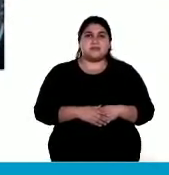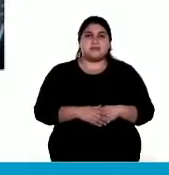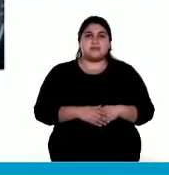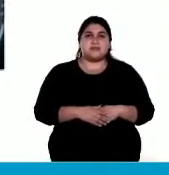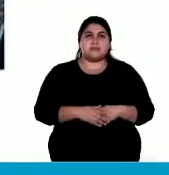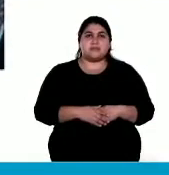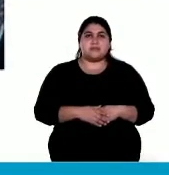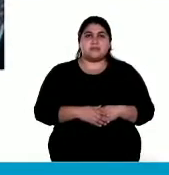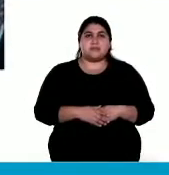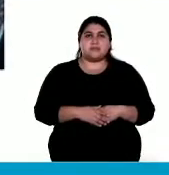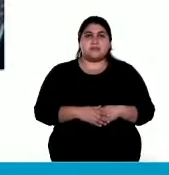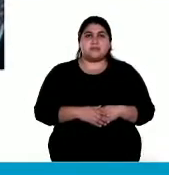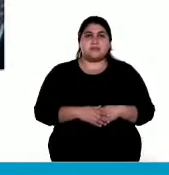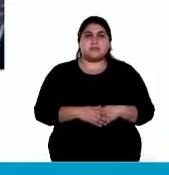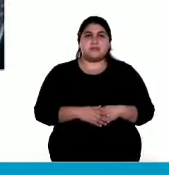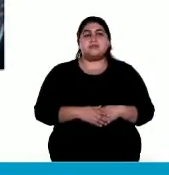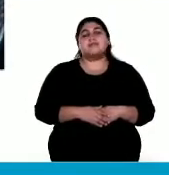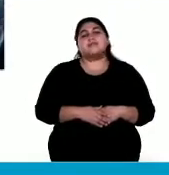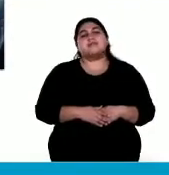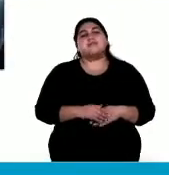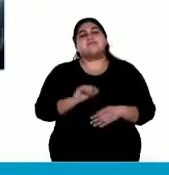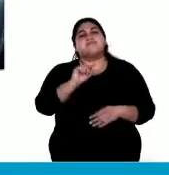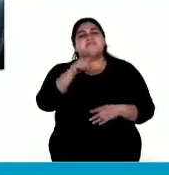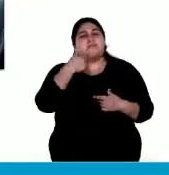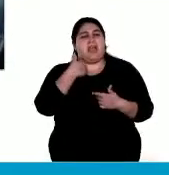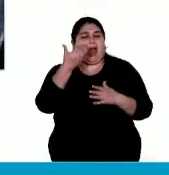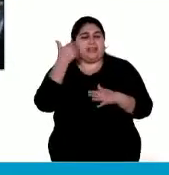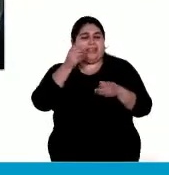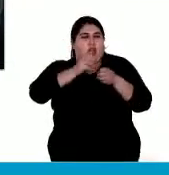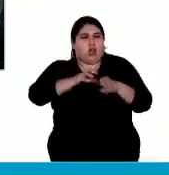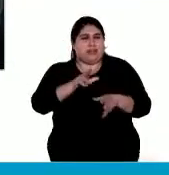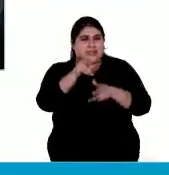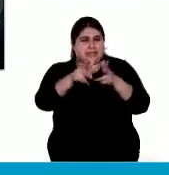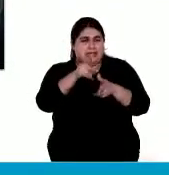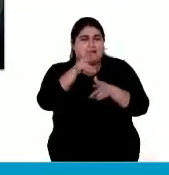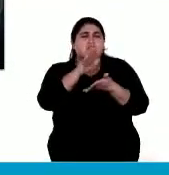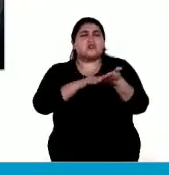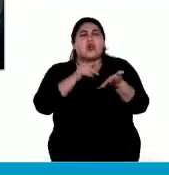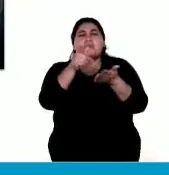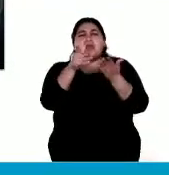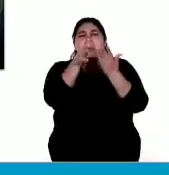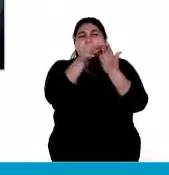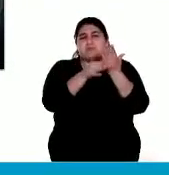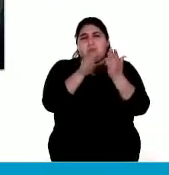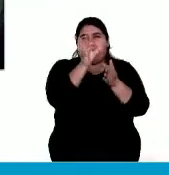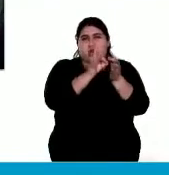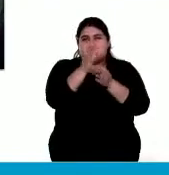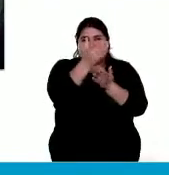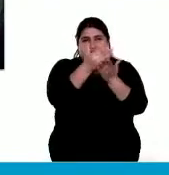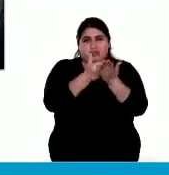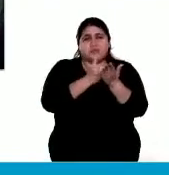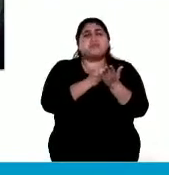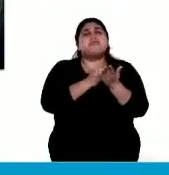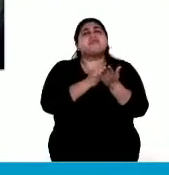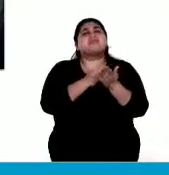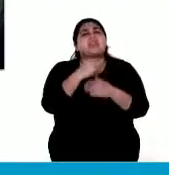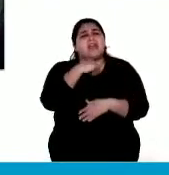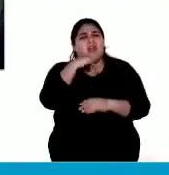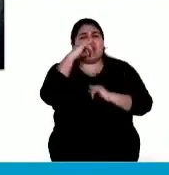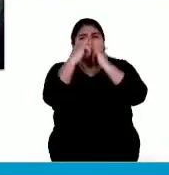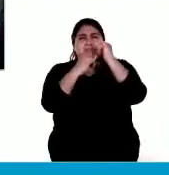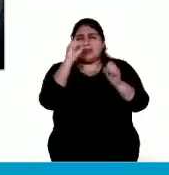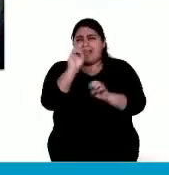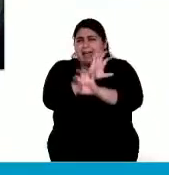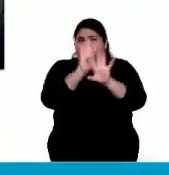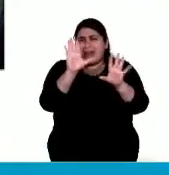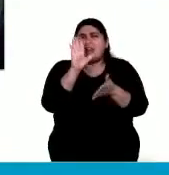Antes de enfocarme en el proyecto que motiva el pedido de palabra, quisiera dejar en claro una cuestión